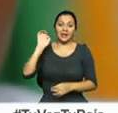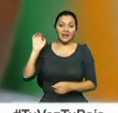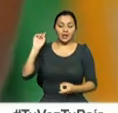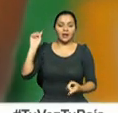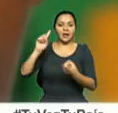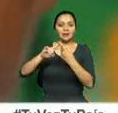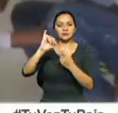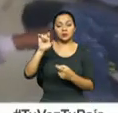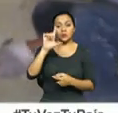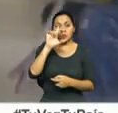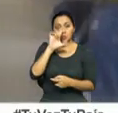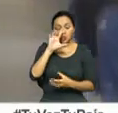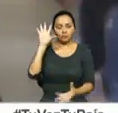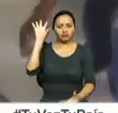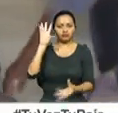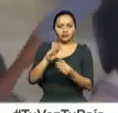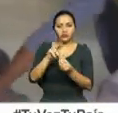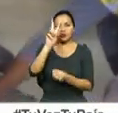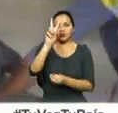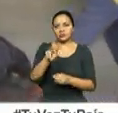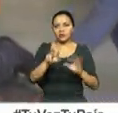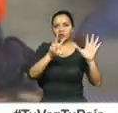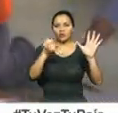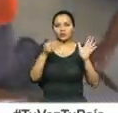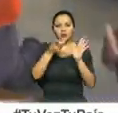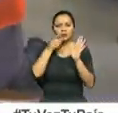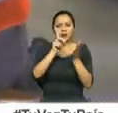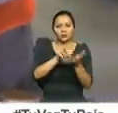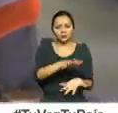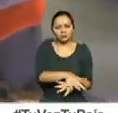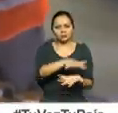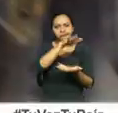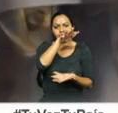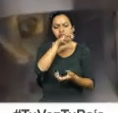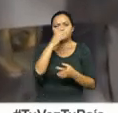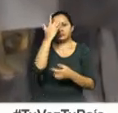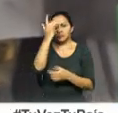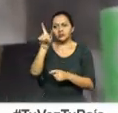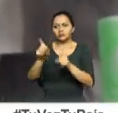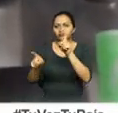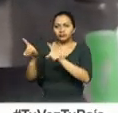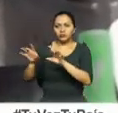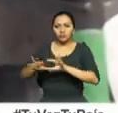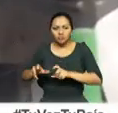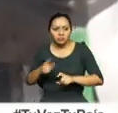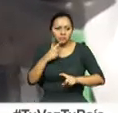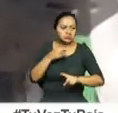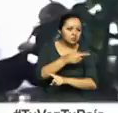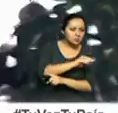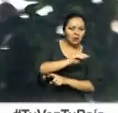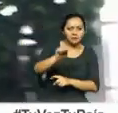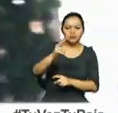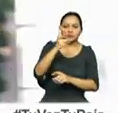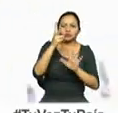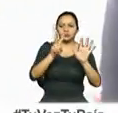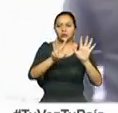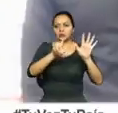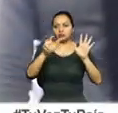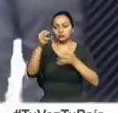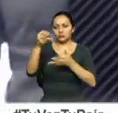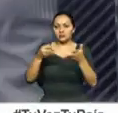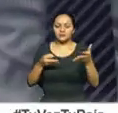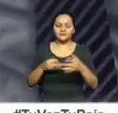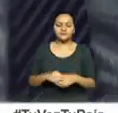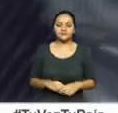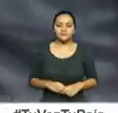el CERCOP atendió más de 2.800 denuncias a través de los distintos canales que la institución ha dispuesto a la ciudadanía.